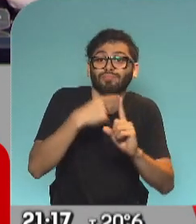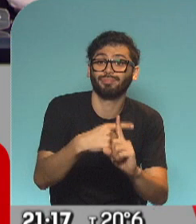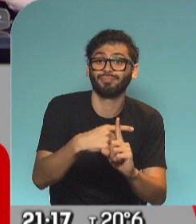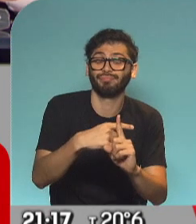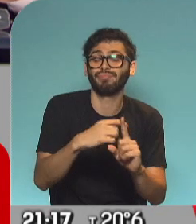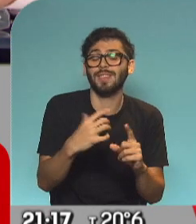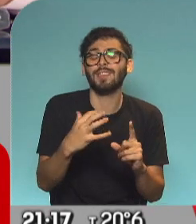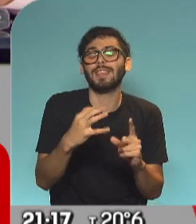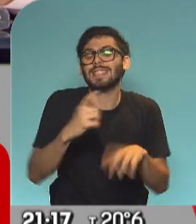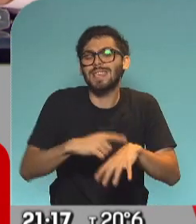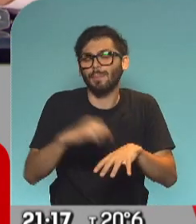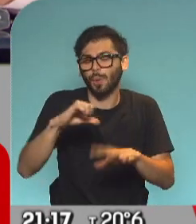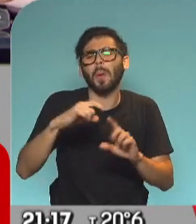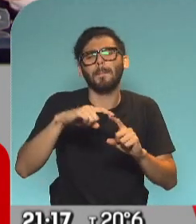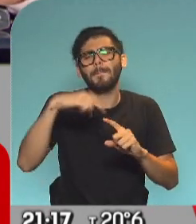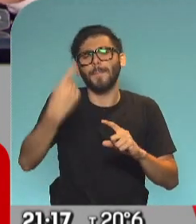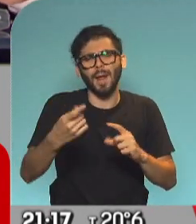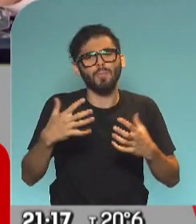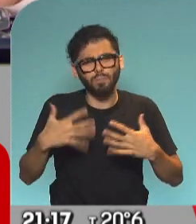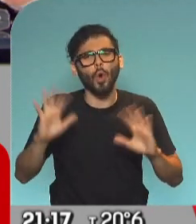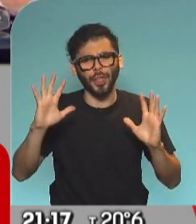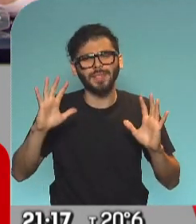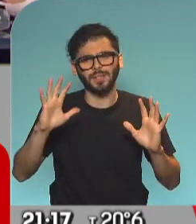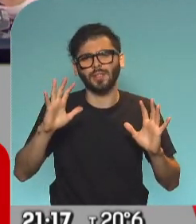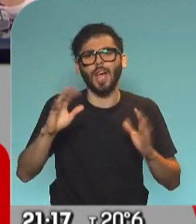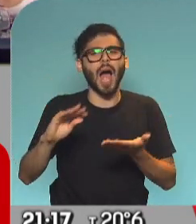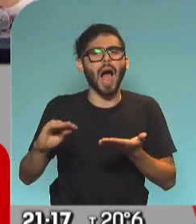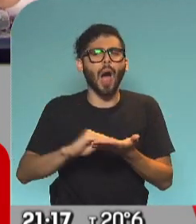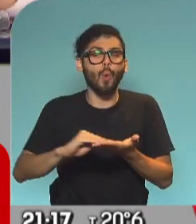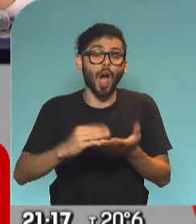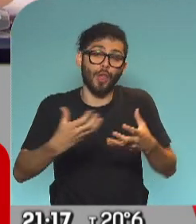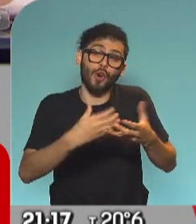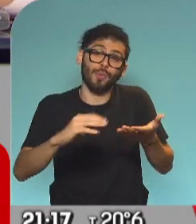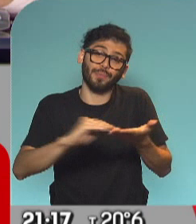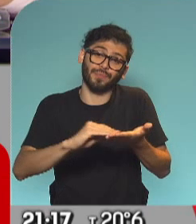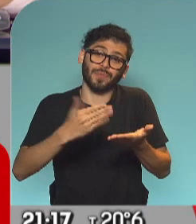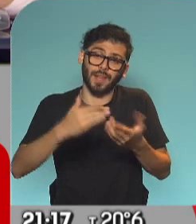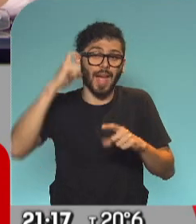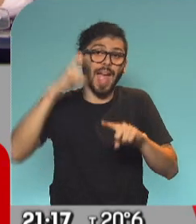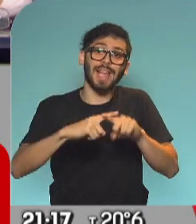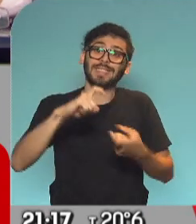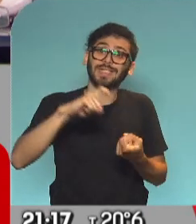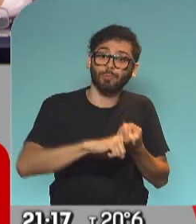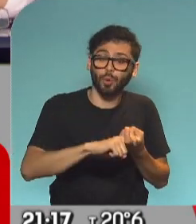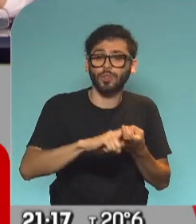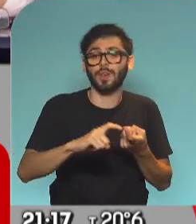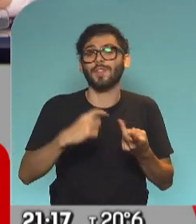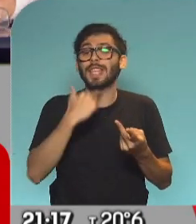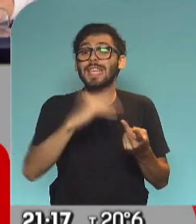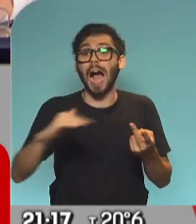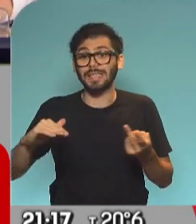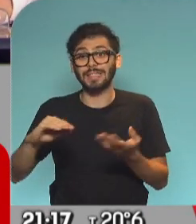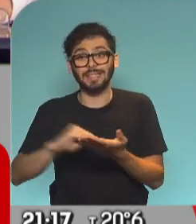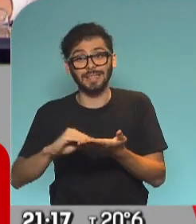sí haya algún involucramiento directo a partir de los abogados que representan a la ex esposa y a las